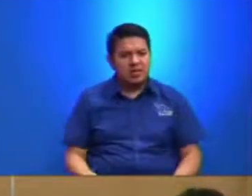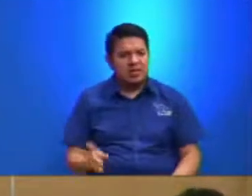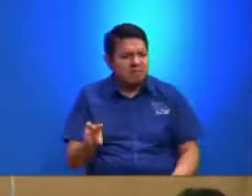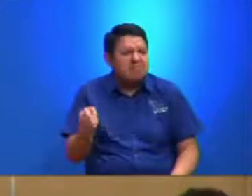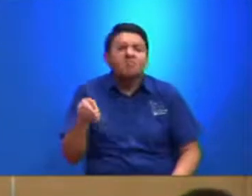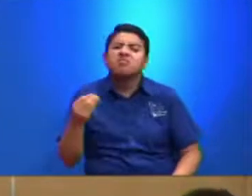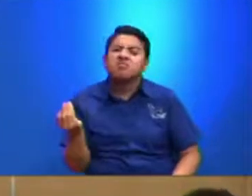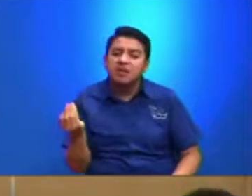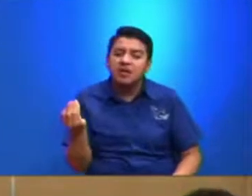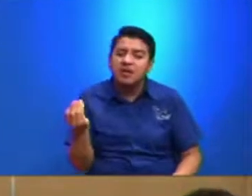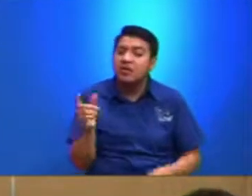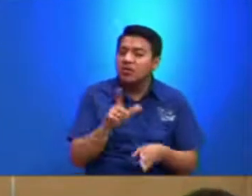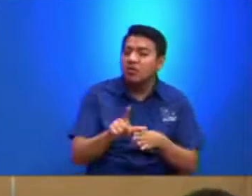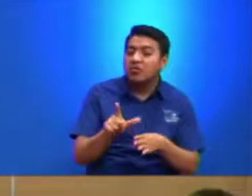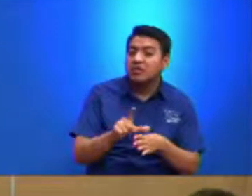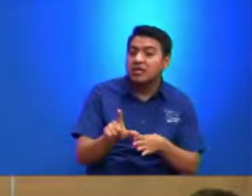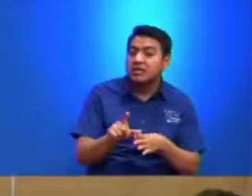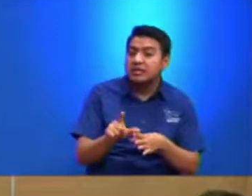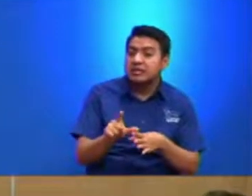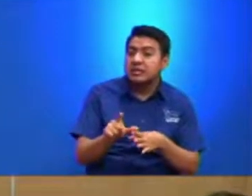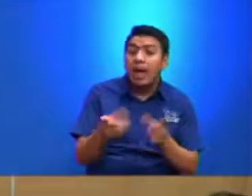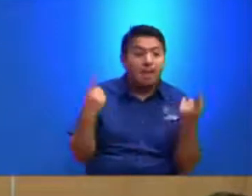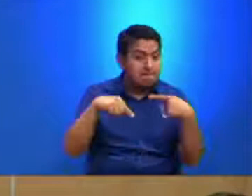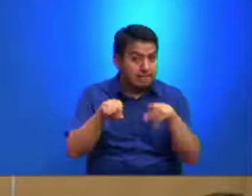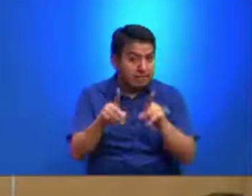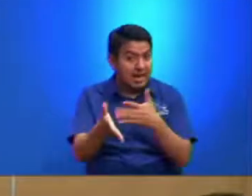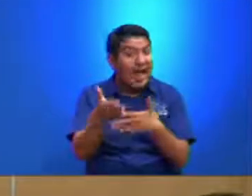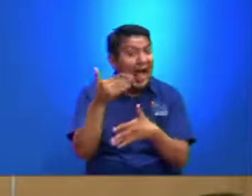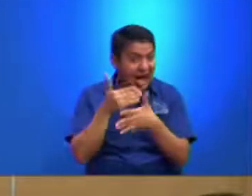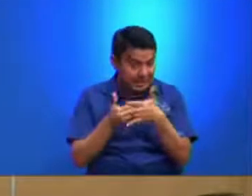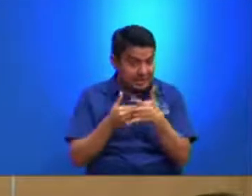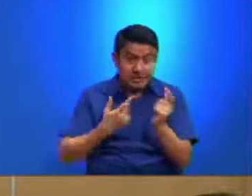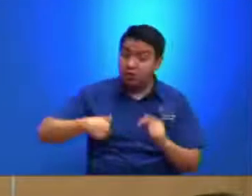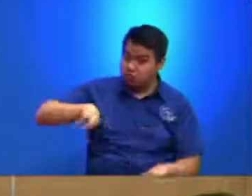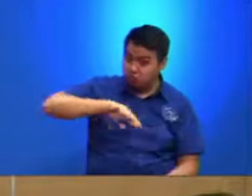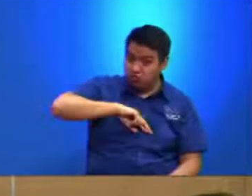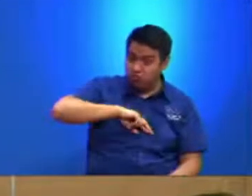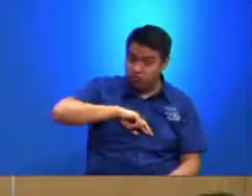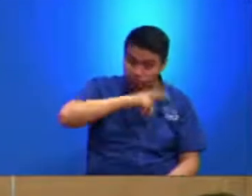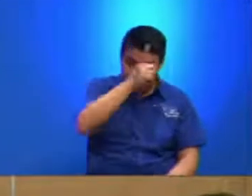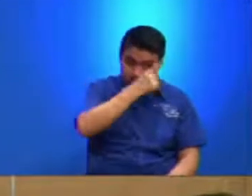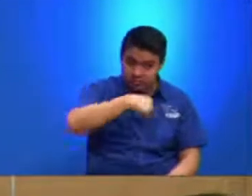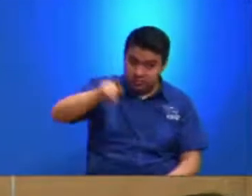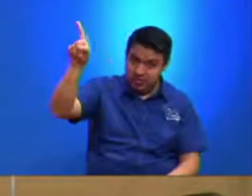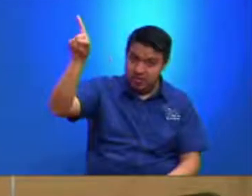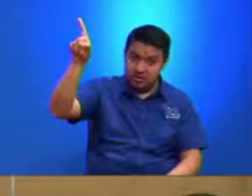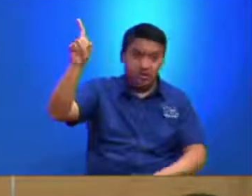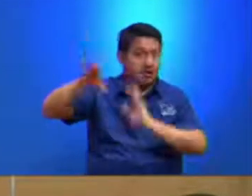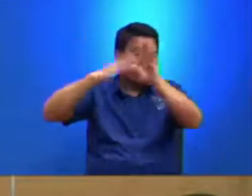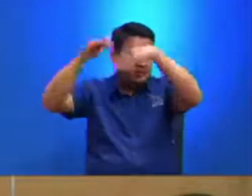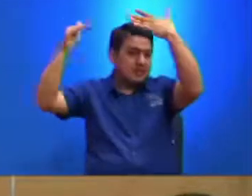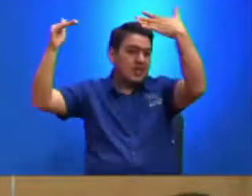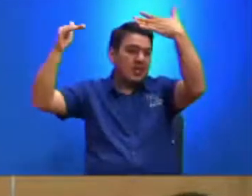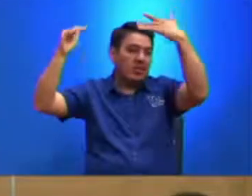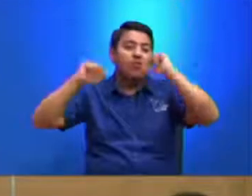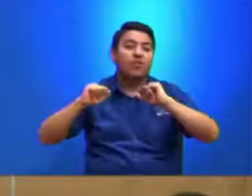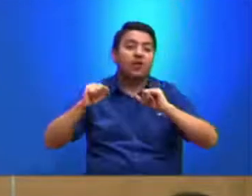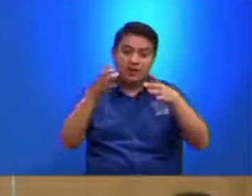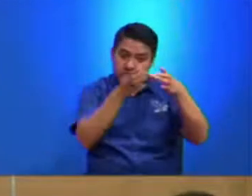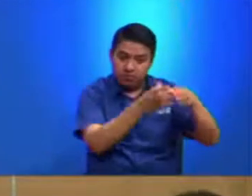antes de la salida de la tierra. Es inagotable realmente lo que tenemos que estudiar ahí, porque una de las cosas que deberíamos de estudiar